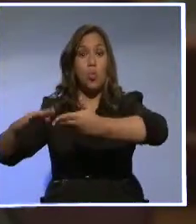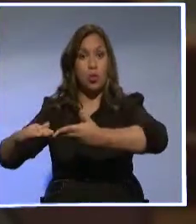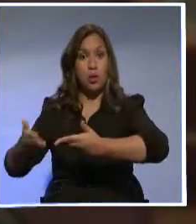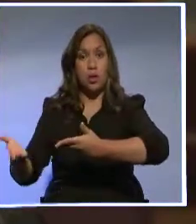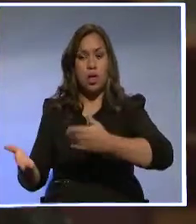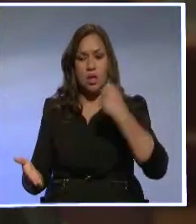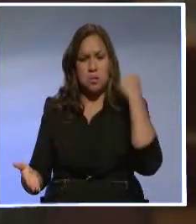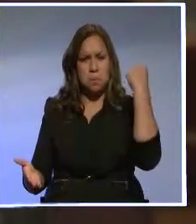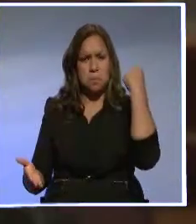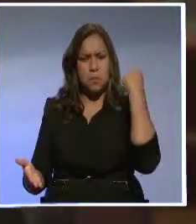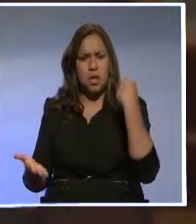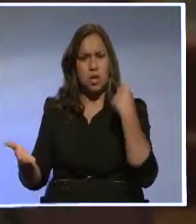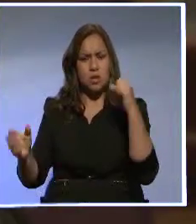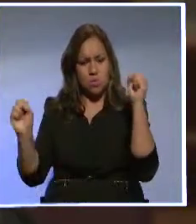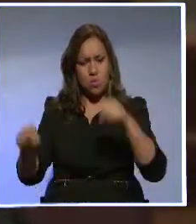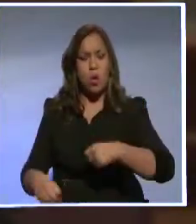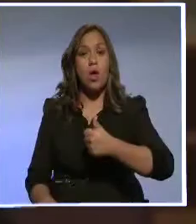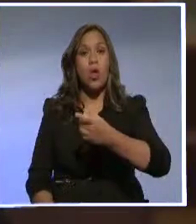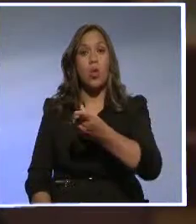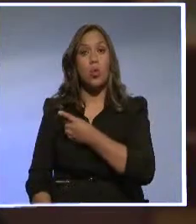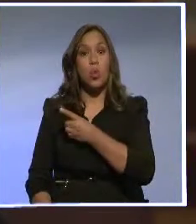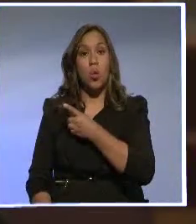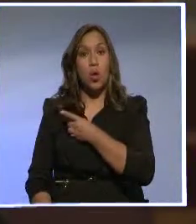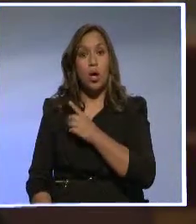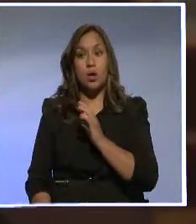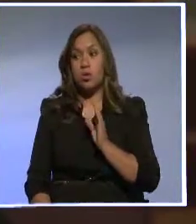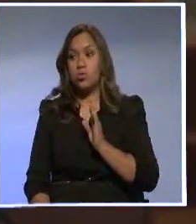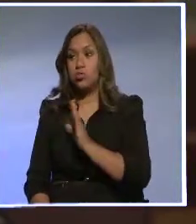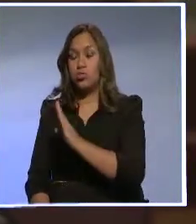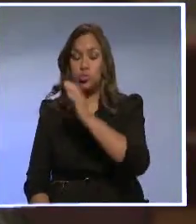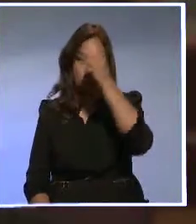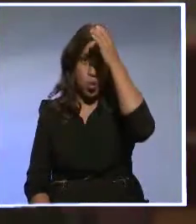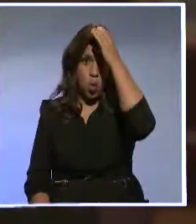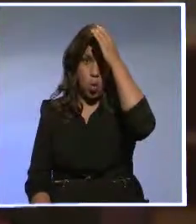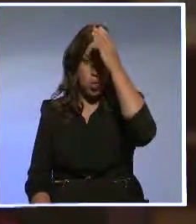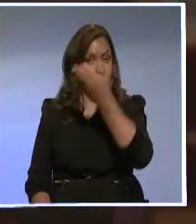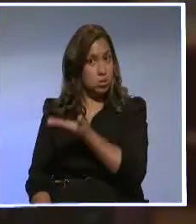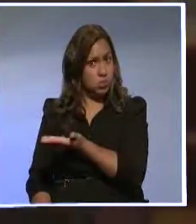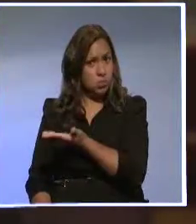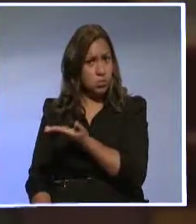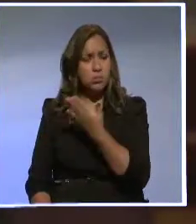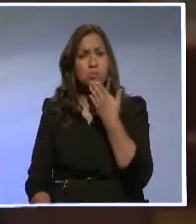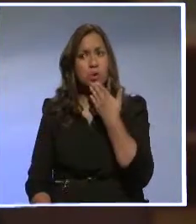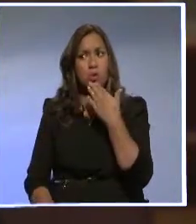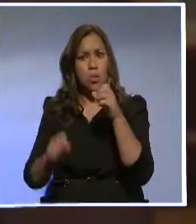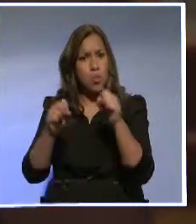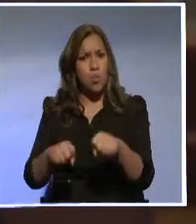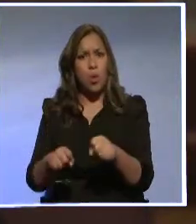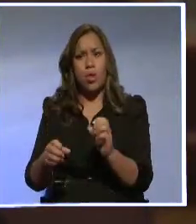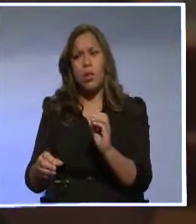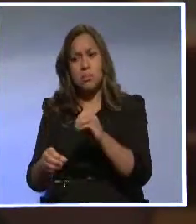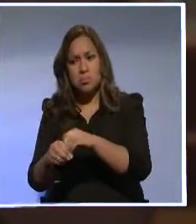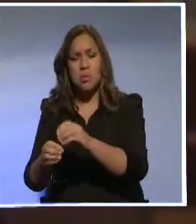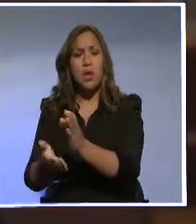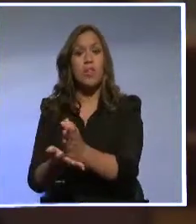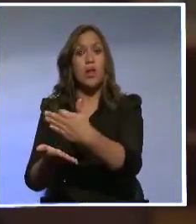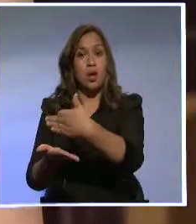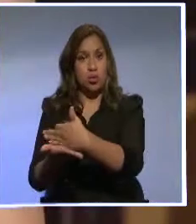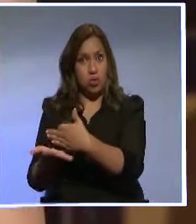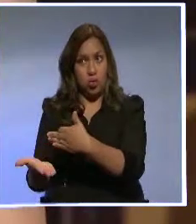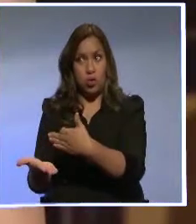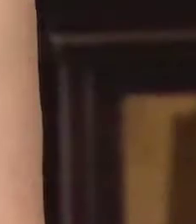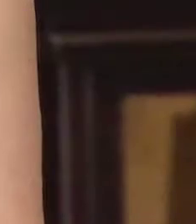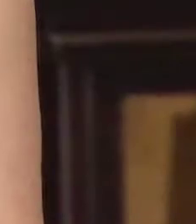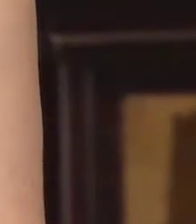potestad de ser propietarios de un conocimiento simplemente porque forman parte de un territorio pero propios